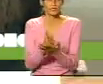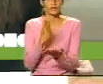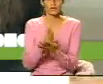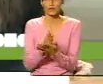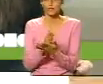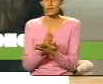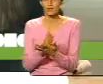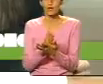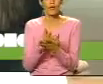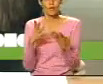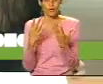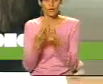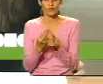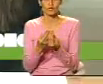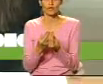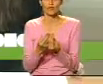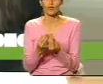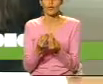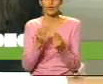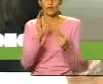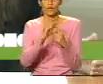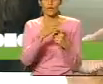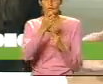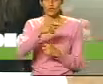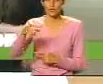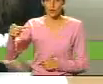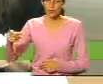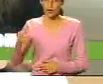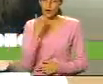siempre, de la mano de nuestros cultores, que son